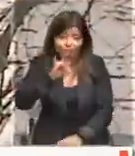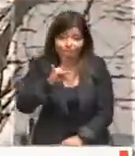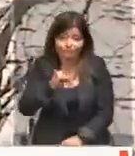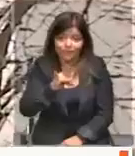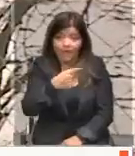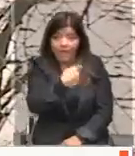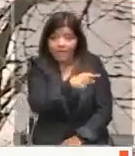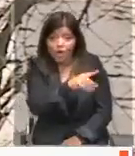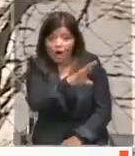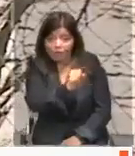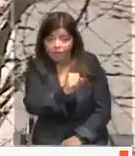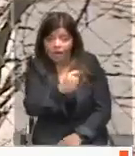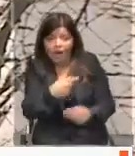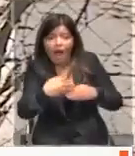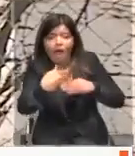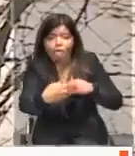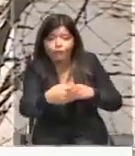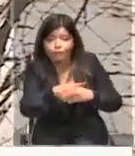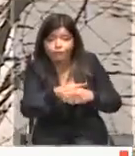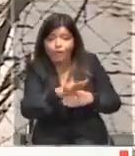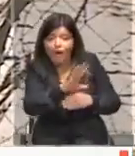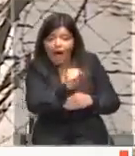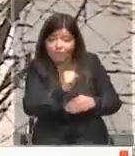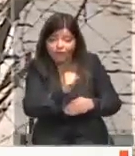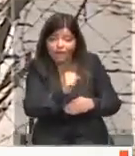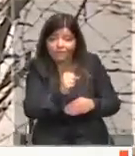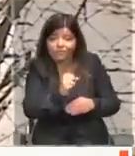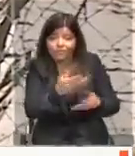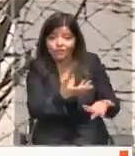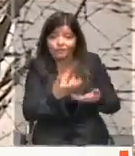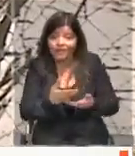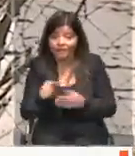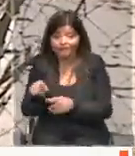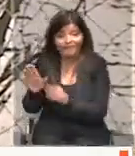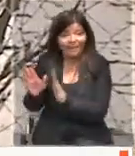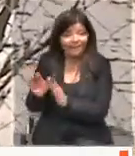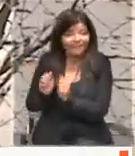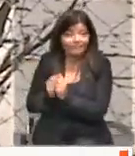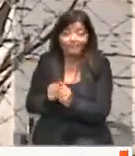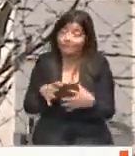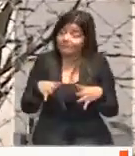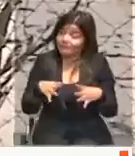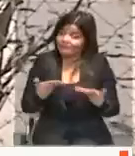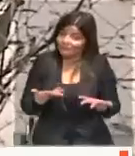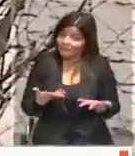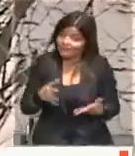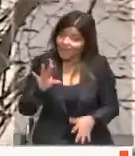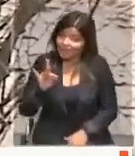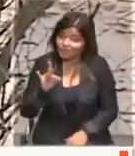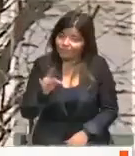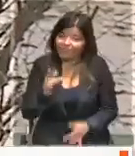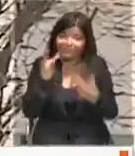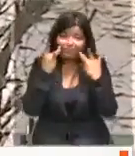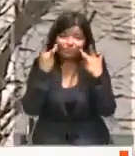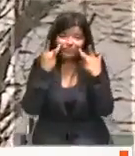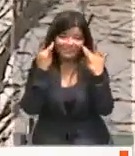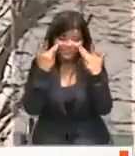allá al fondo, ¿ah? Y ahí la tomamos y la trajimos para acá. Así que feliz, contento